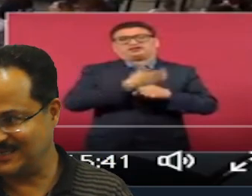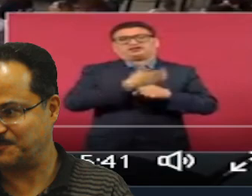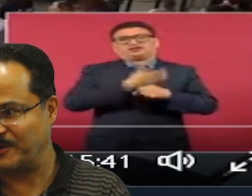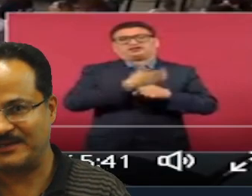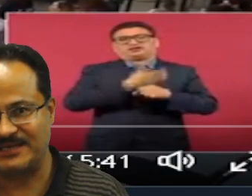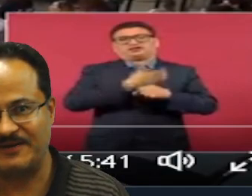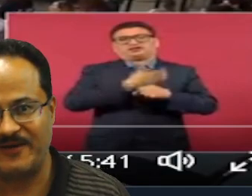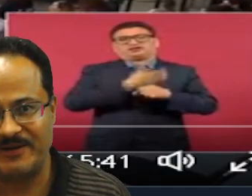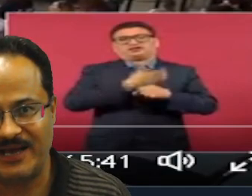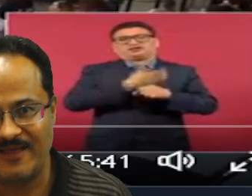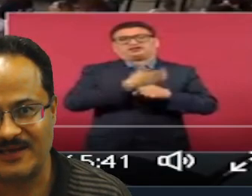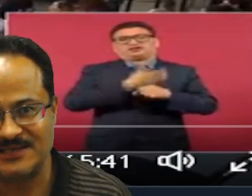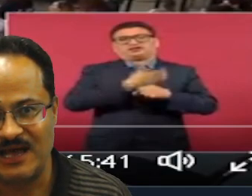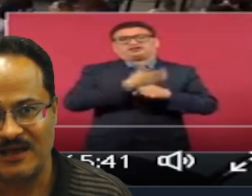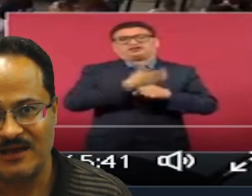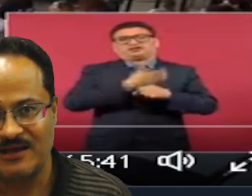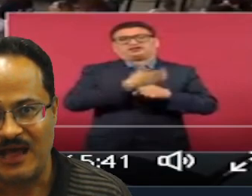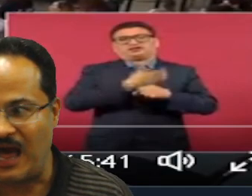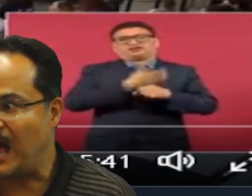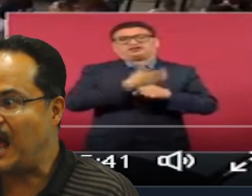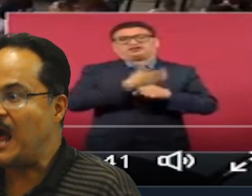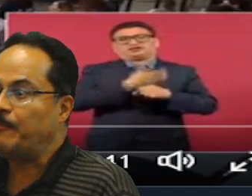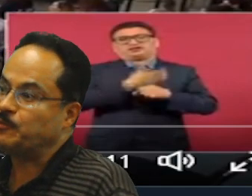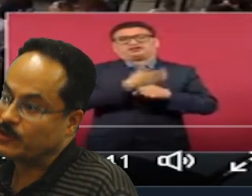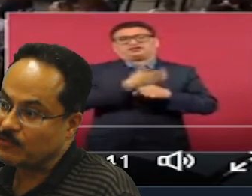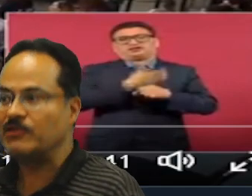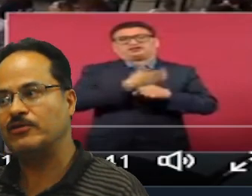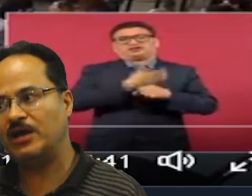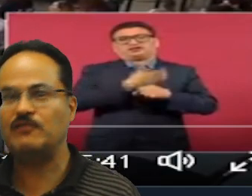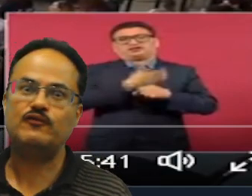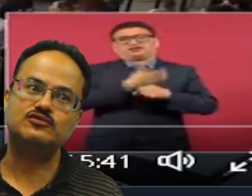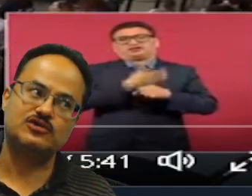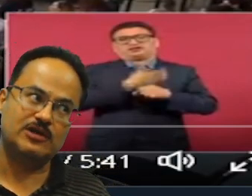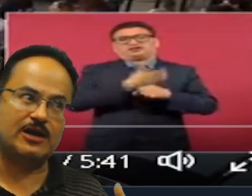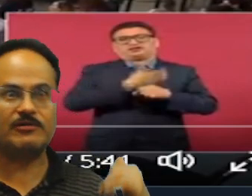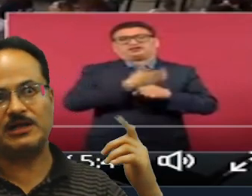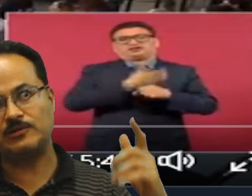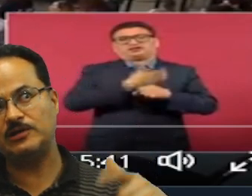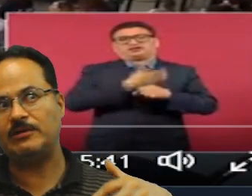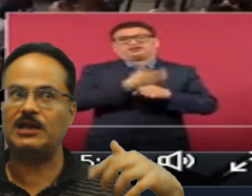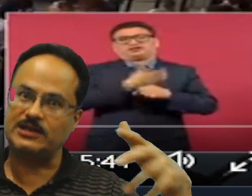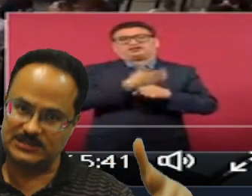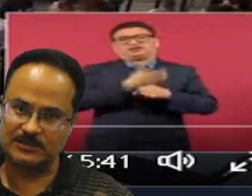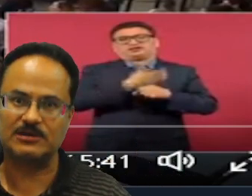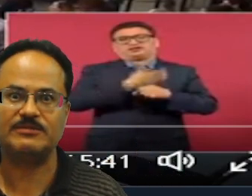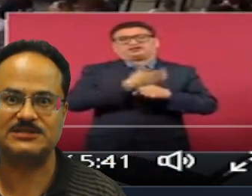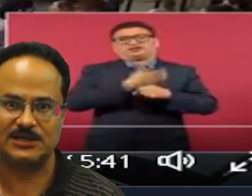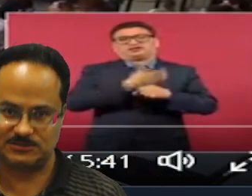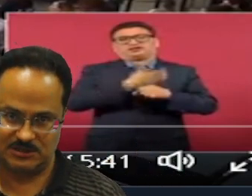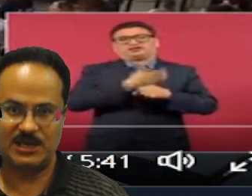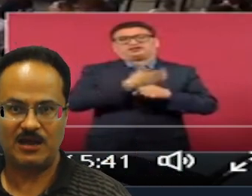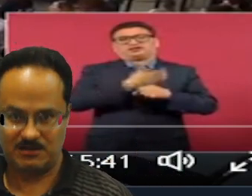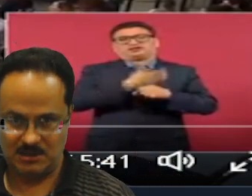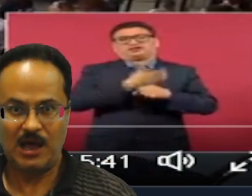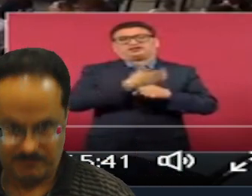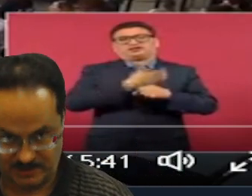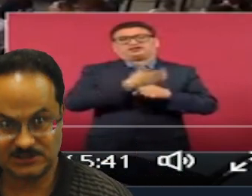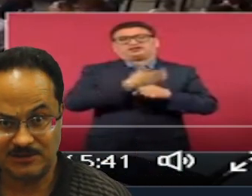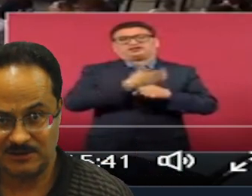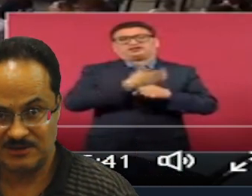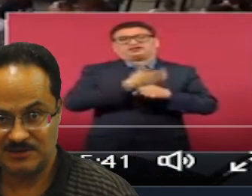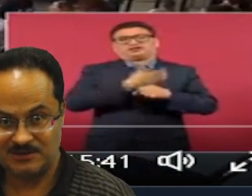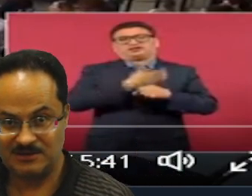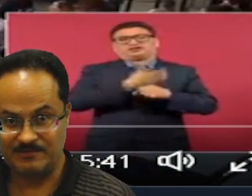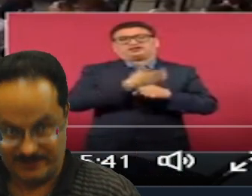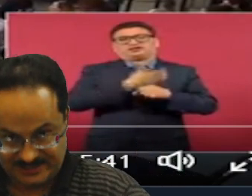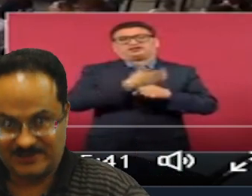que esas pruebas eran fabricadas Ah pues porque cuando llega un funcionario de alto nivel inician una investigación allá por